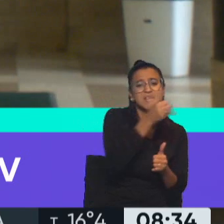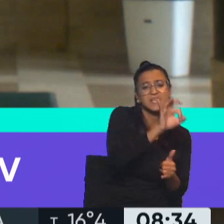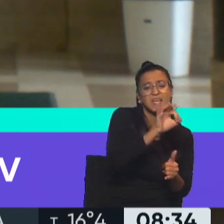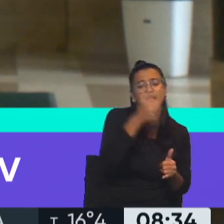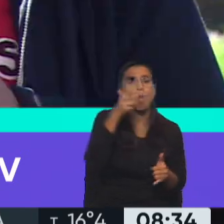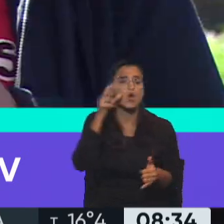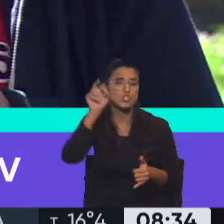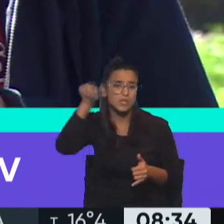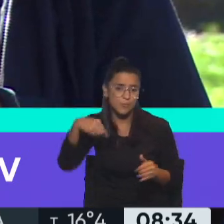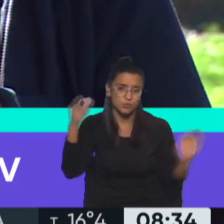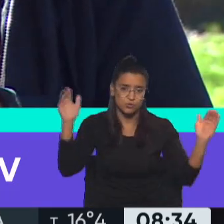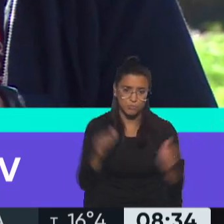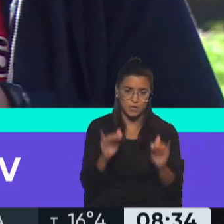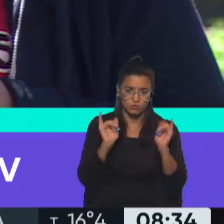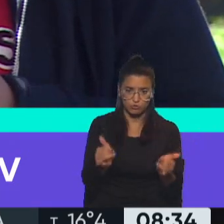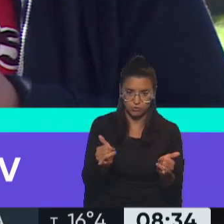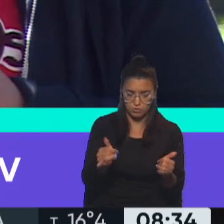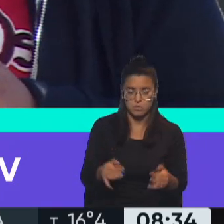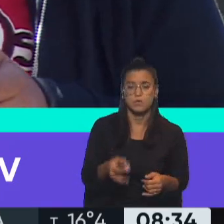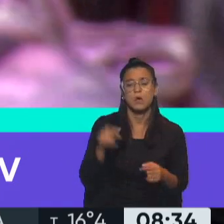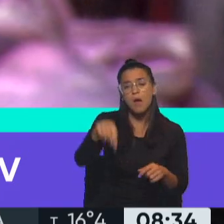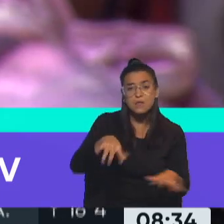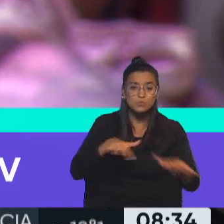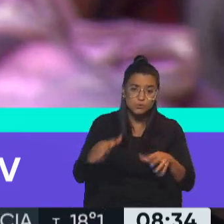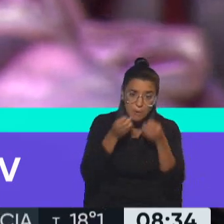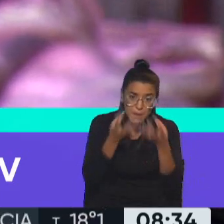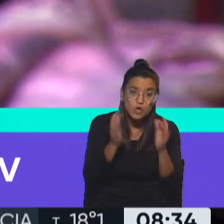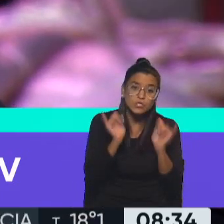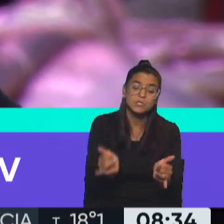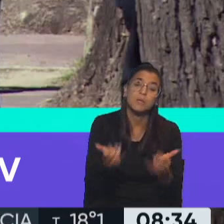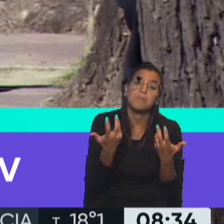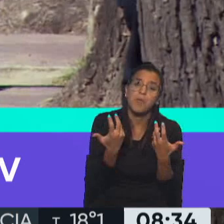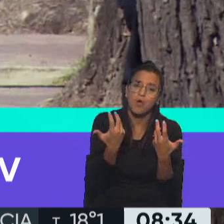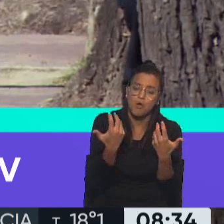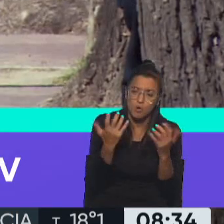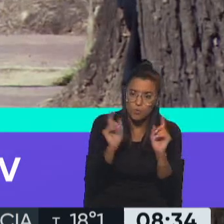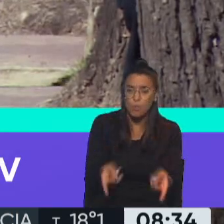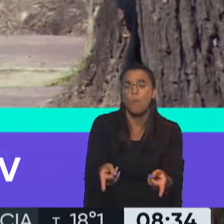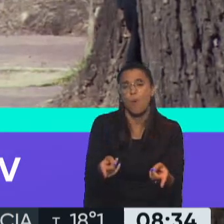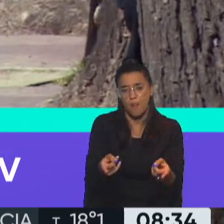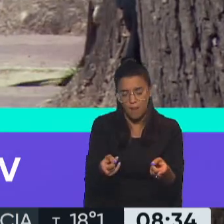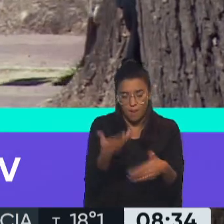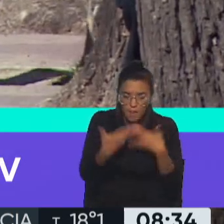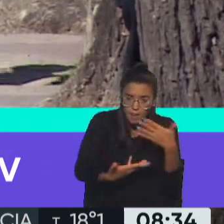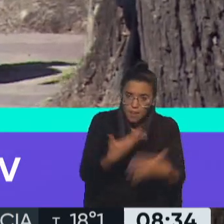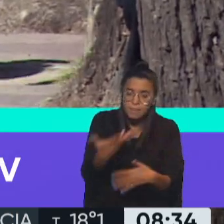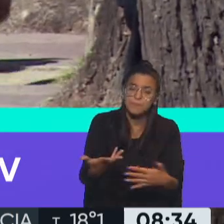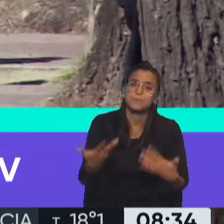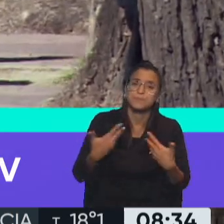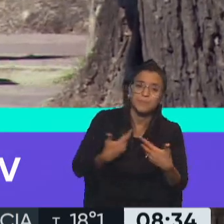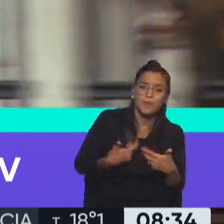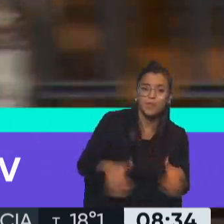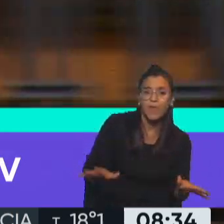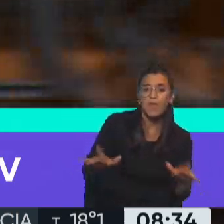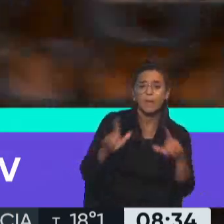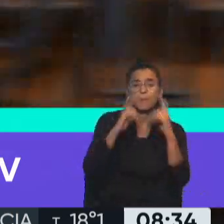y un 80%. Es decir, estamos en una situación mejor, no es descartable que en la medida del relajamiento, en las medidas